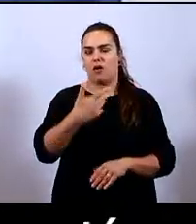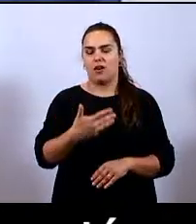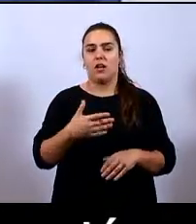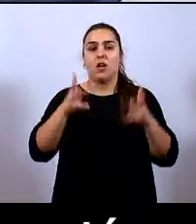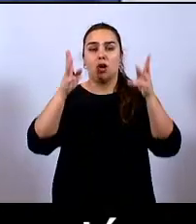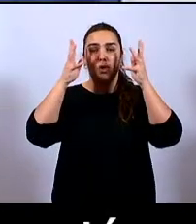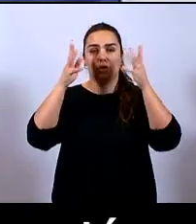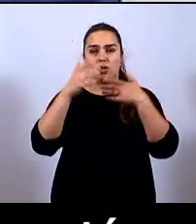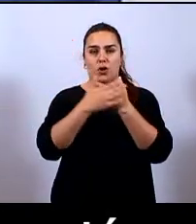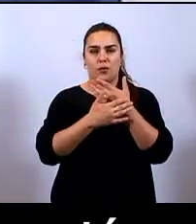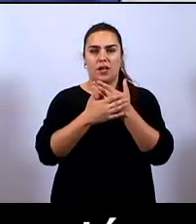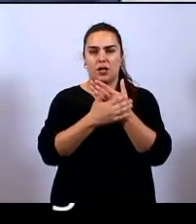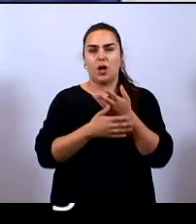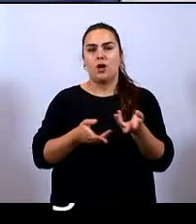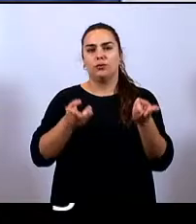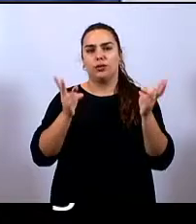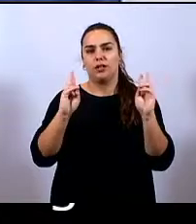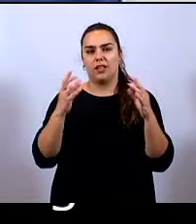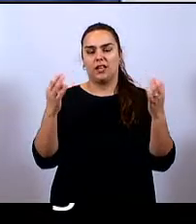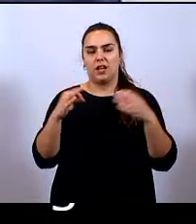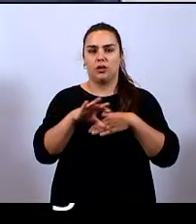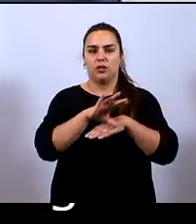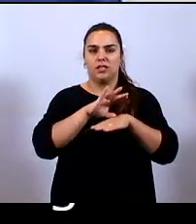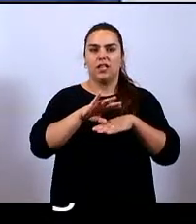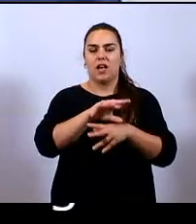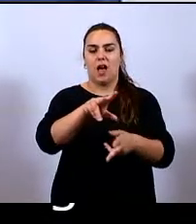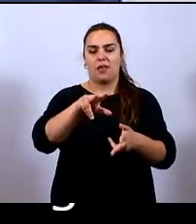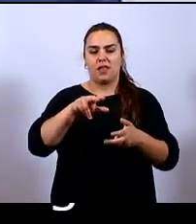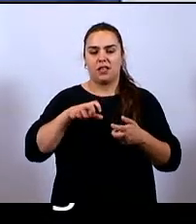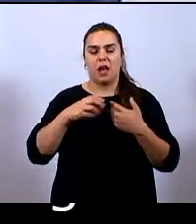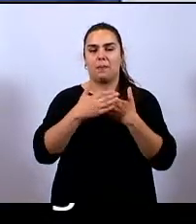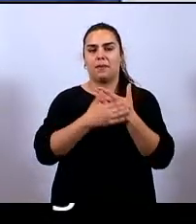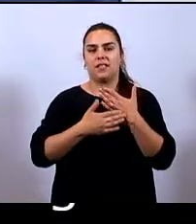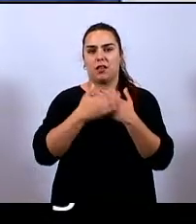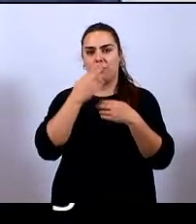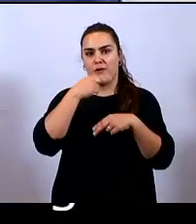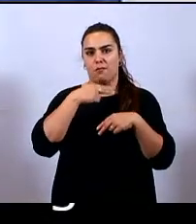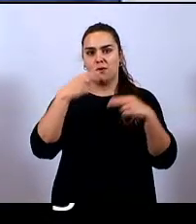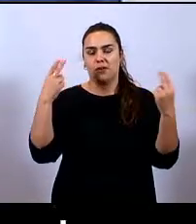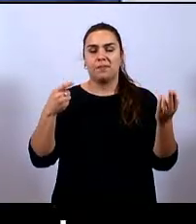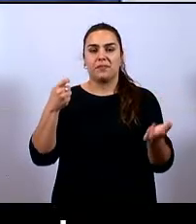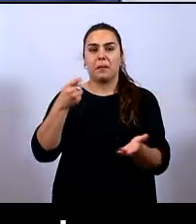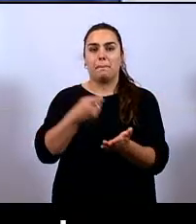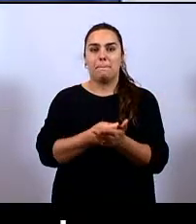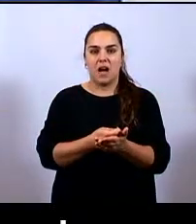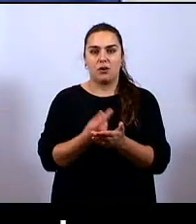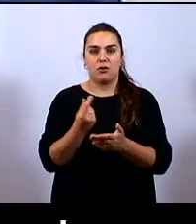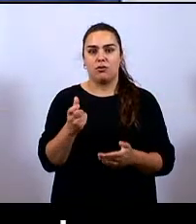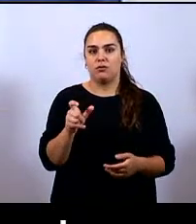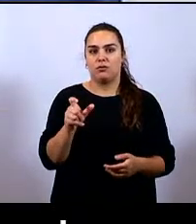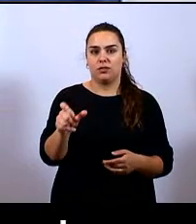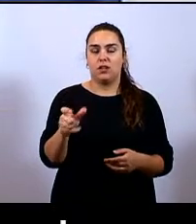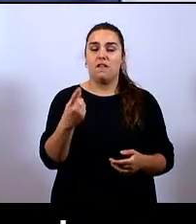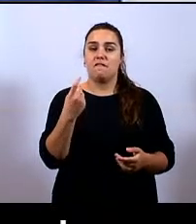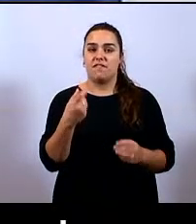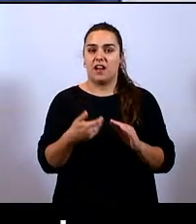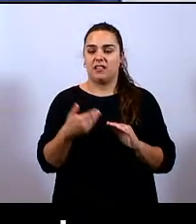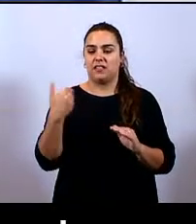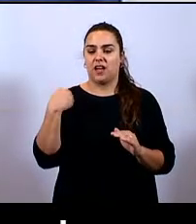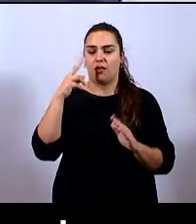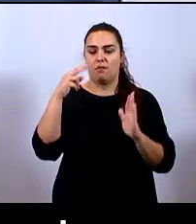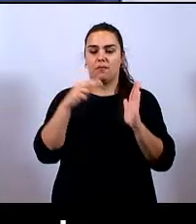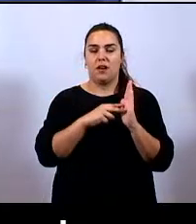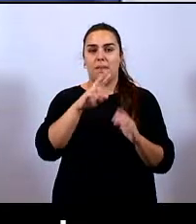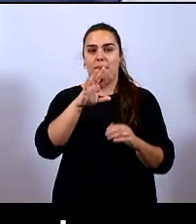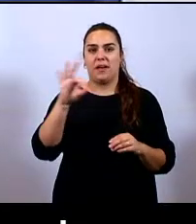de Gobierno ha autorizado a la Consejería de Hacienda y Administración Pública el pago de las cantidades pendientes desde 2020 por la